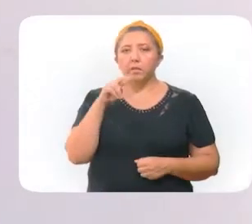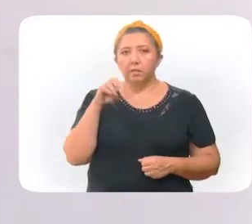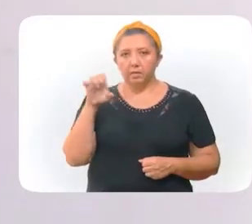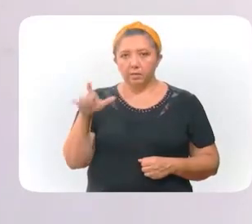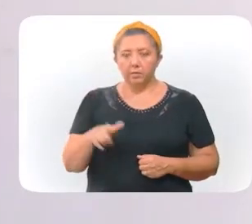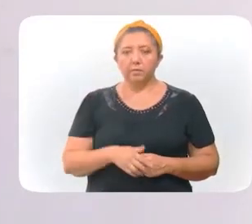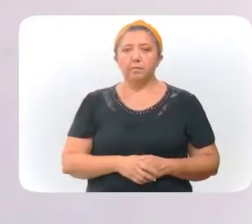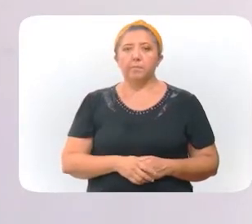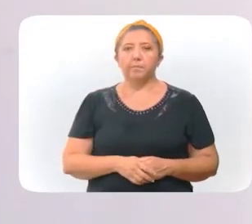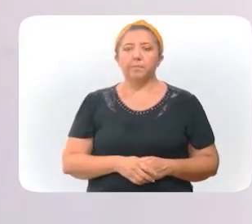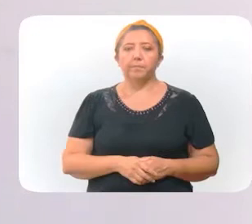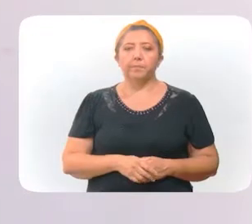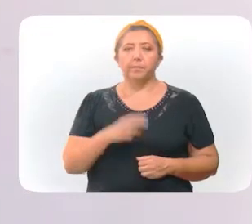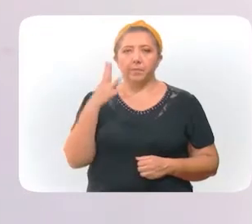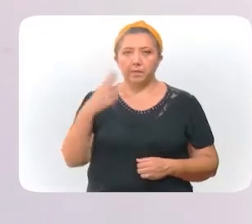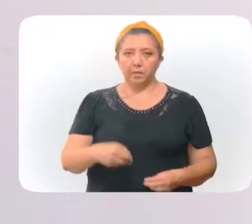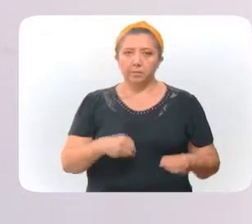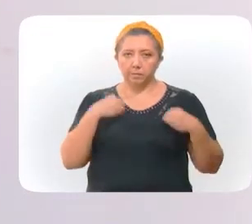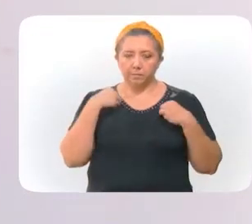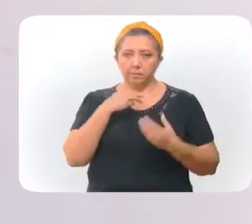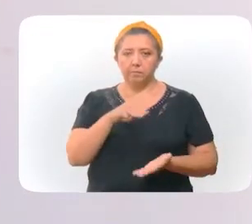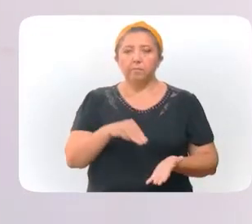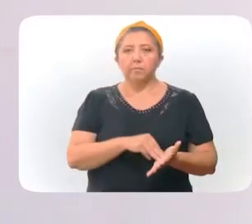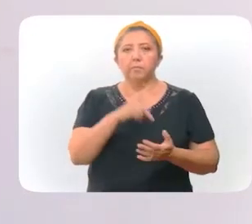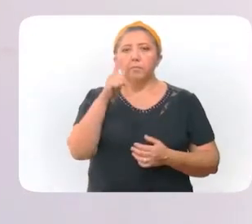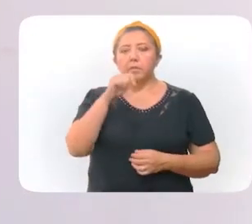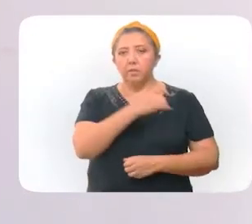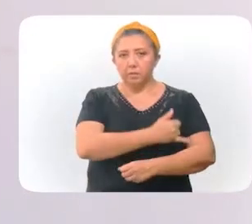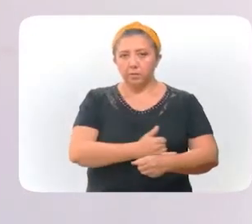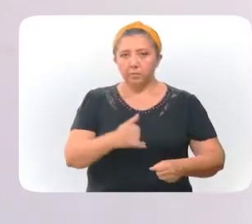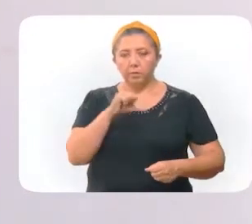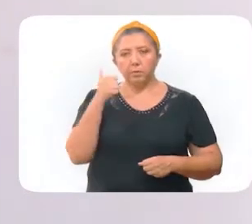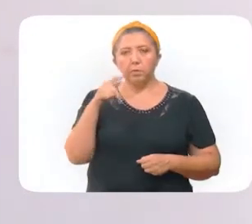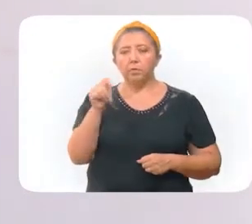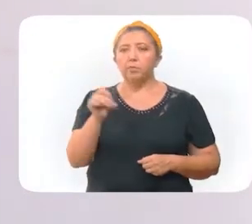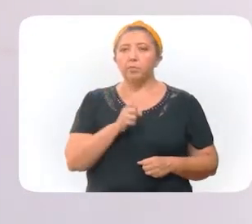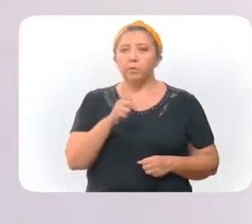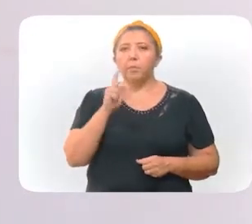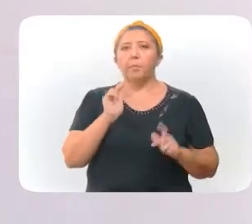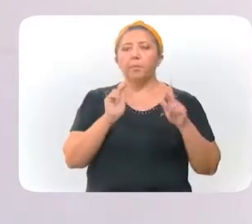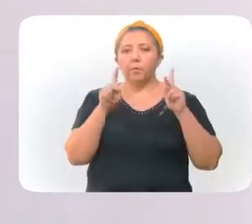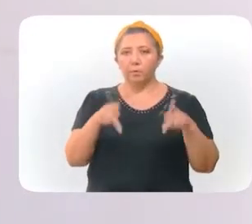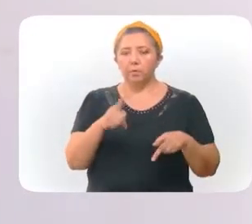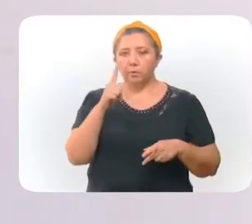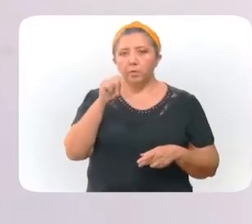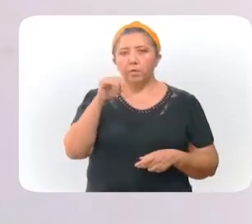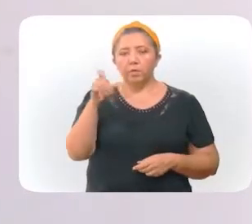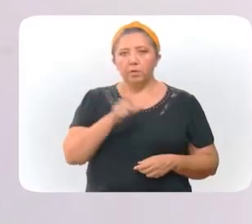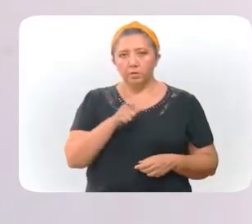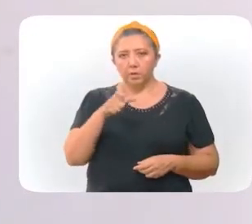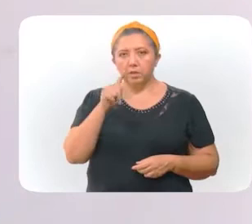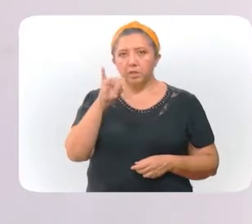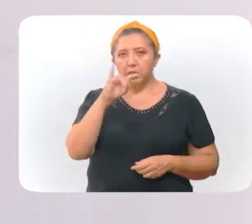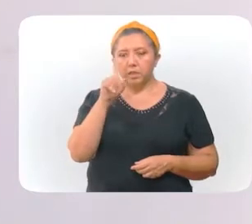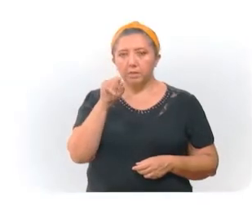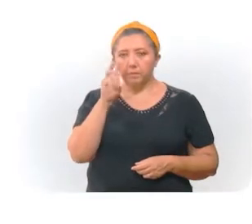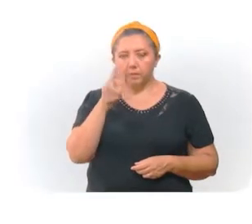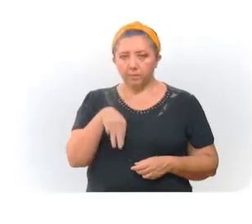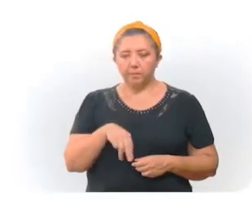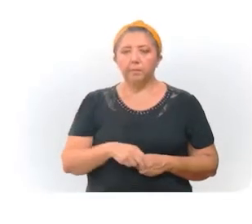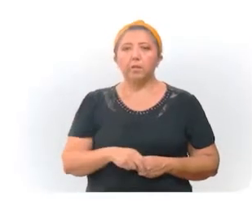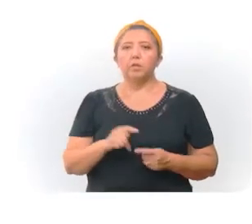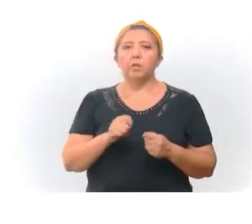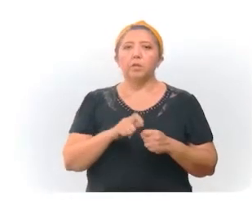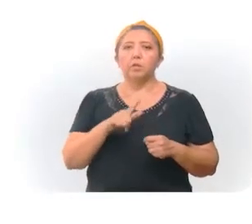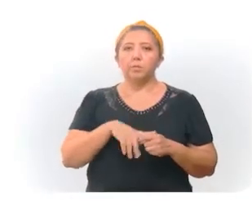renal crónica. 3 residían en Mérida, 1 en Izamal, 1 en Uxcuscap, 1 en Progreso, 1 en Tecash y 1 en Tizimín.